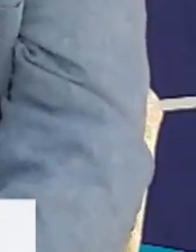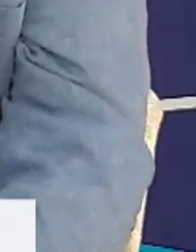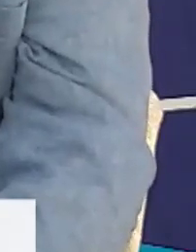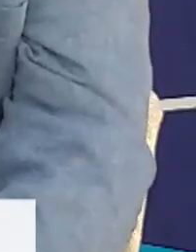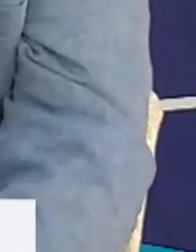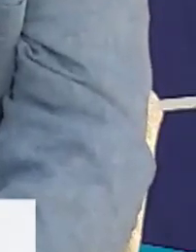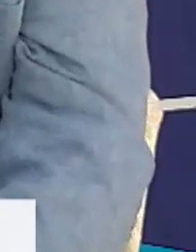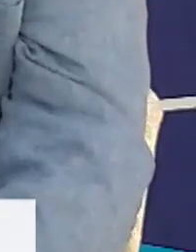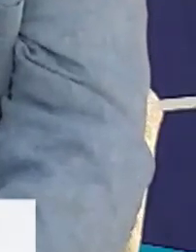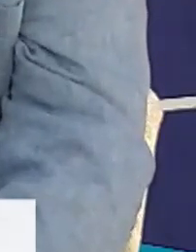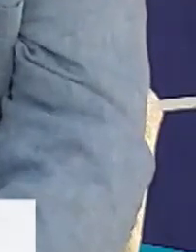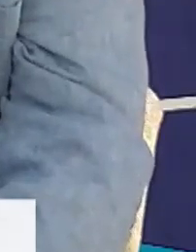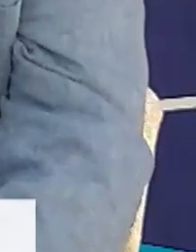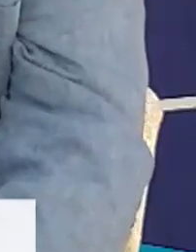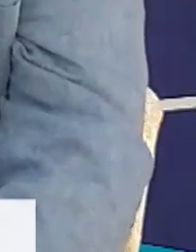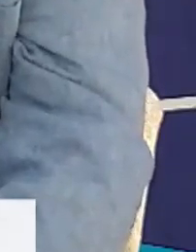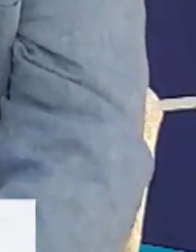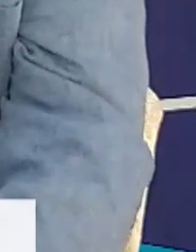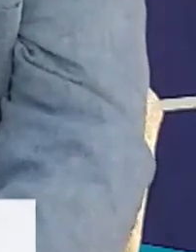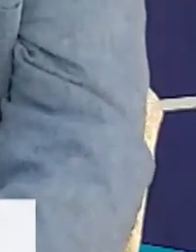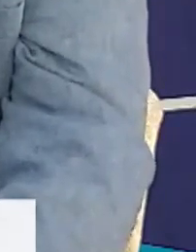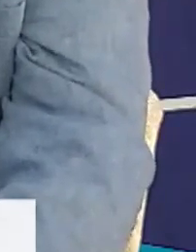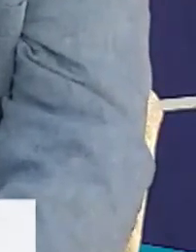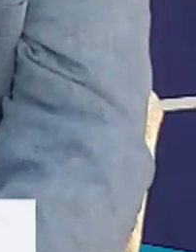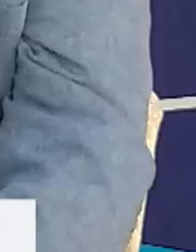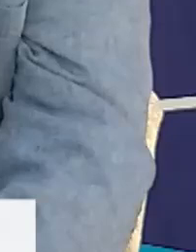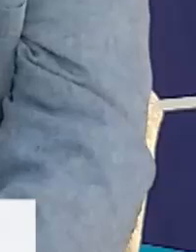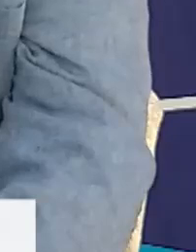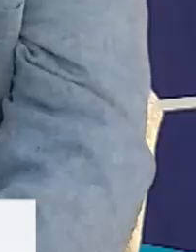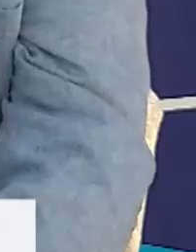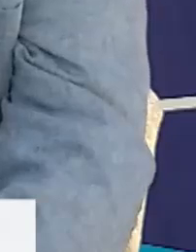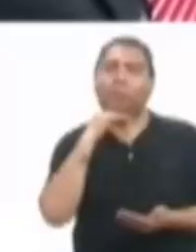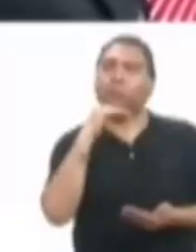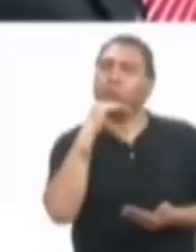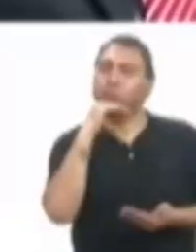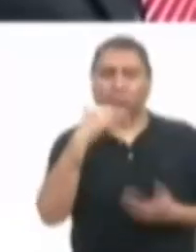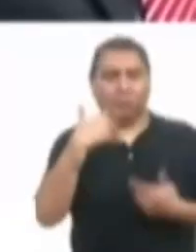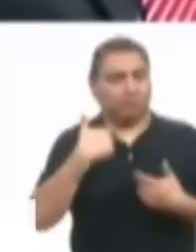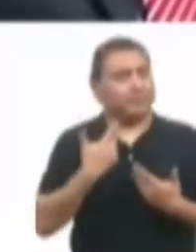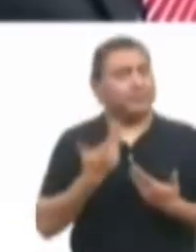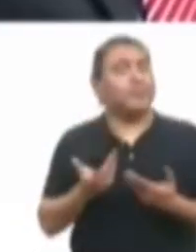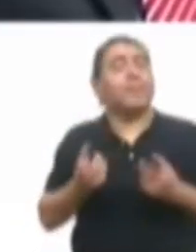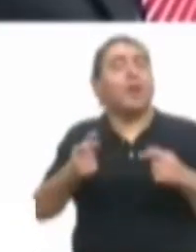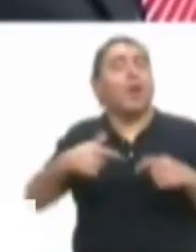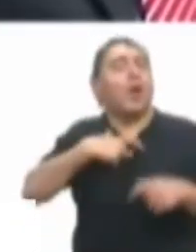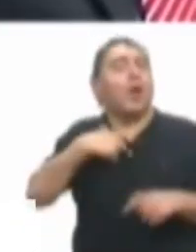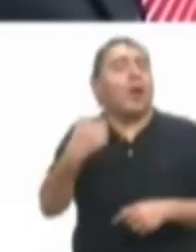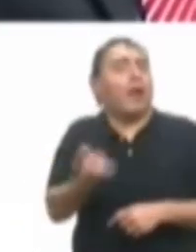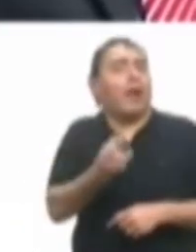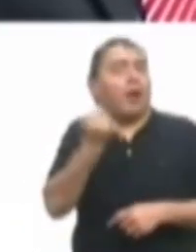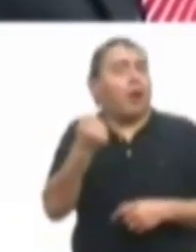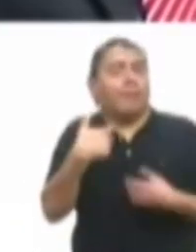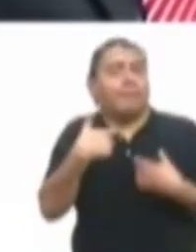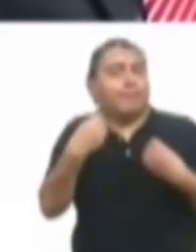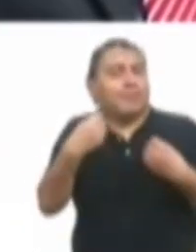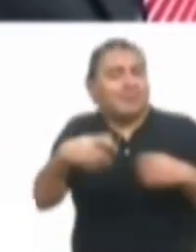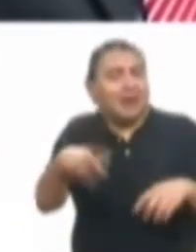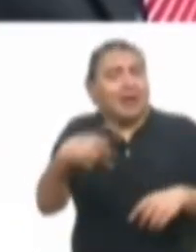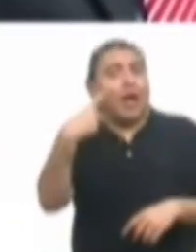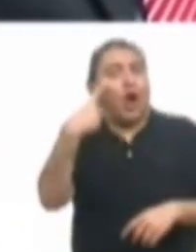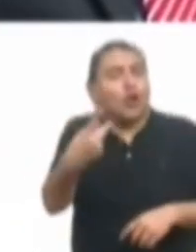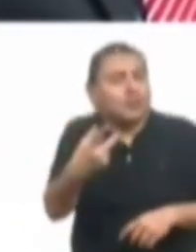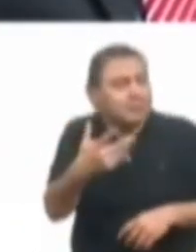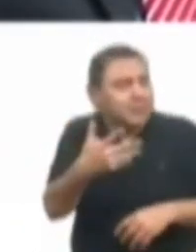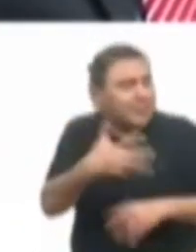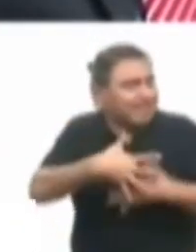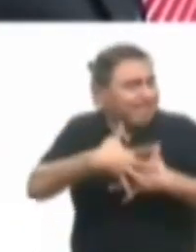se va a buscar de la concesión: aguas y saneamientos argentinos, trenes Belgrano Carga y logística. Es